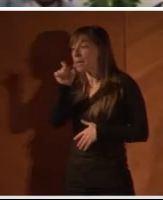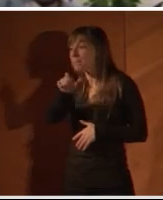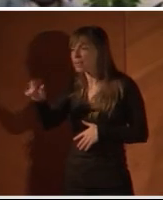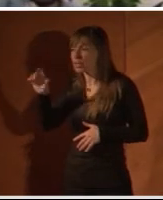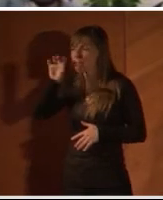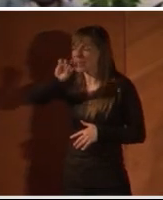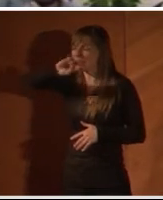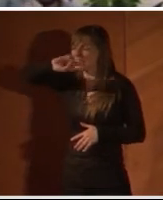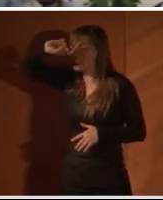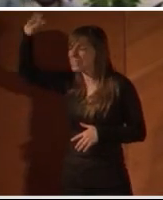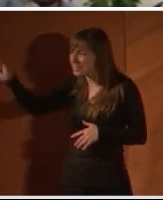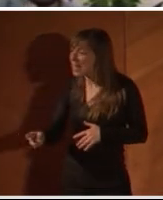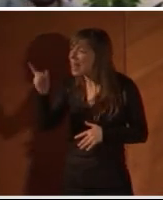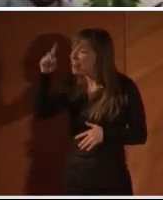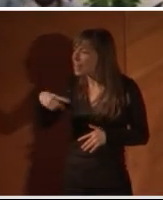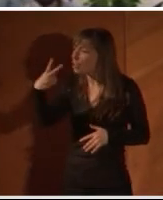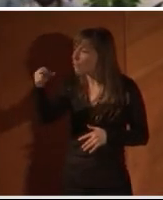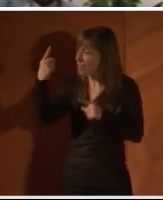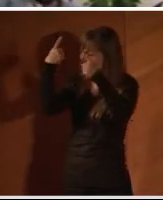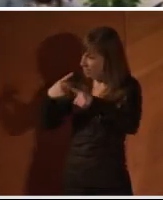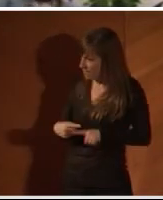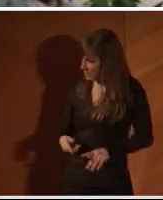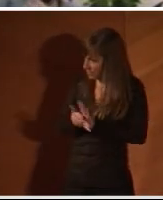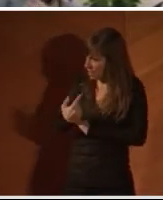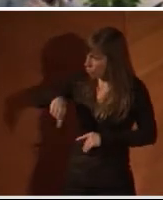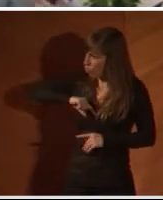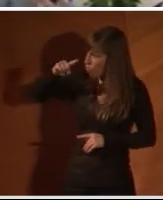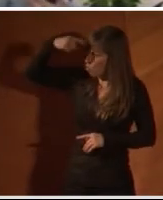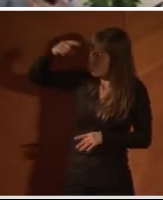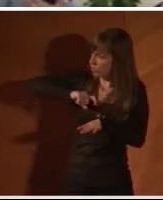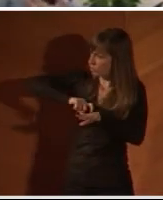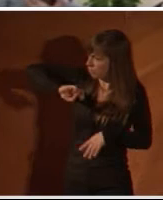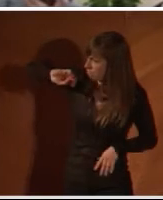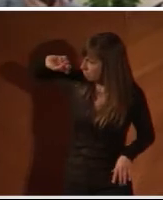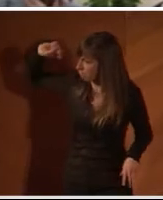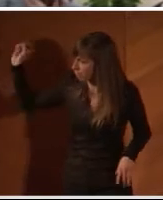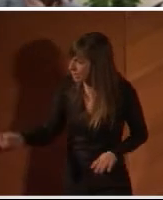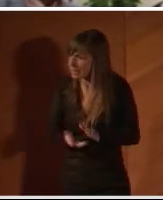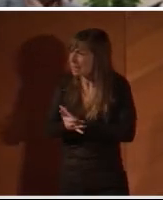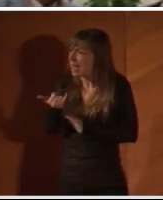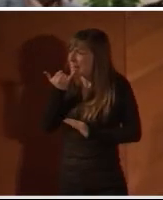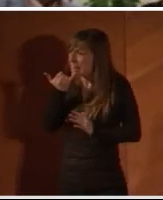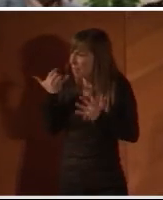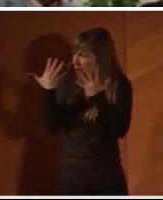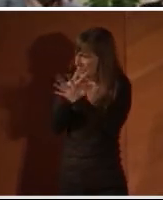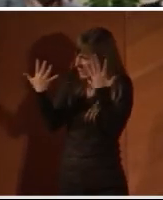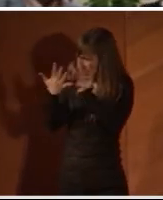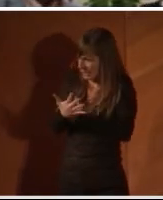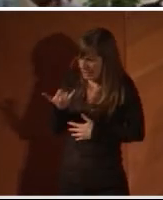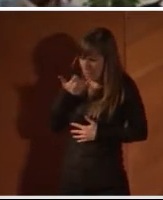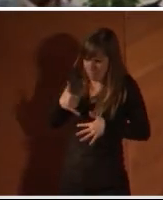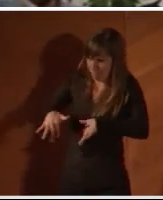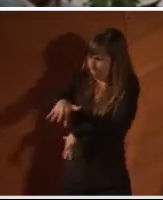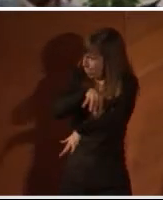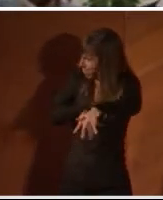diferentes. Para nosotros esta multiculturalidad, esta tantos idiomas que conjugan en nuestro